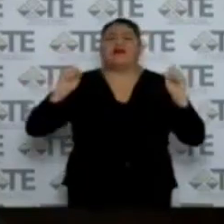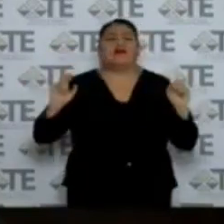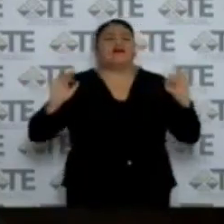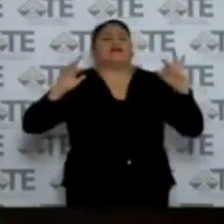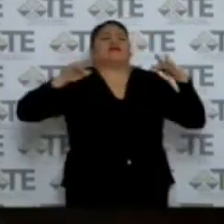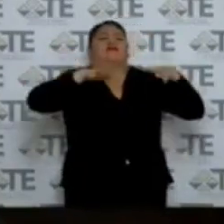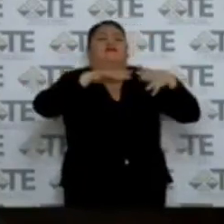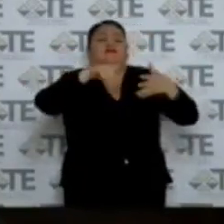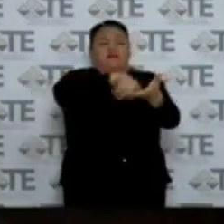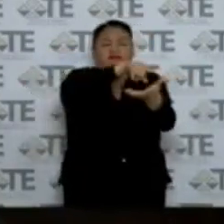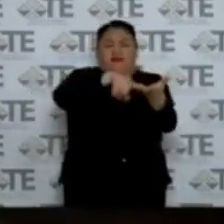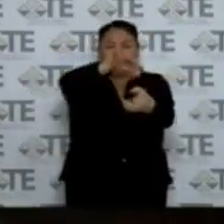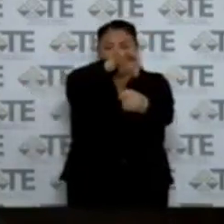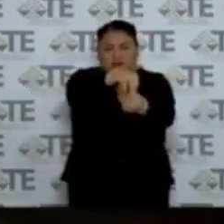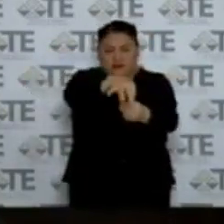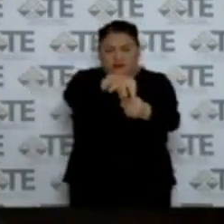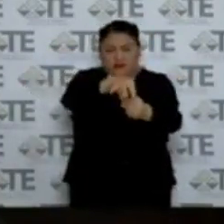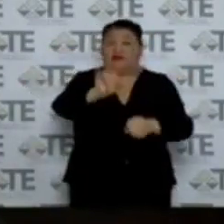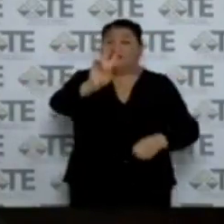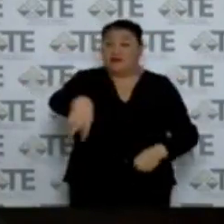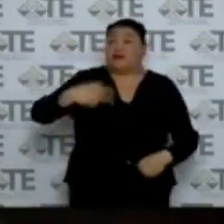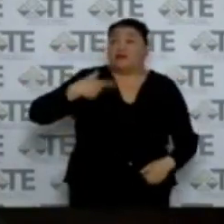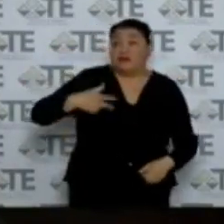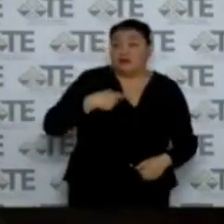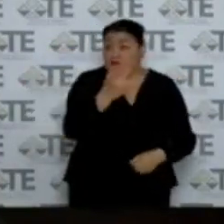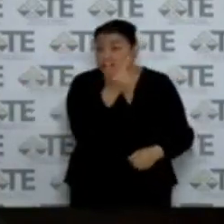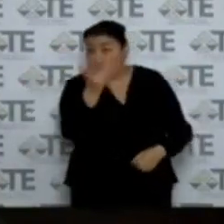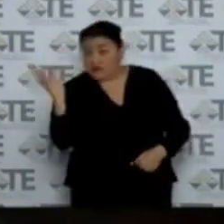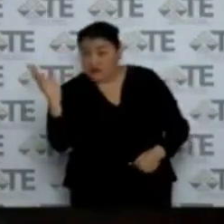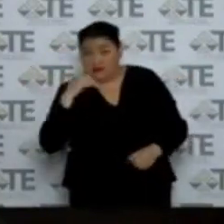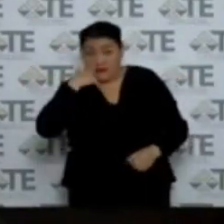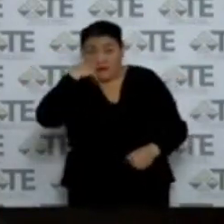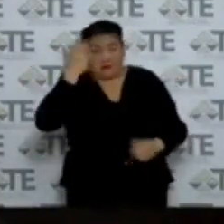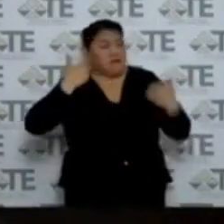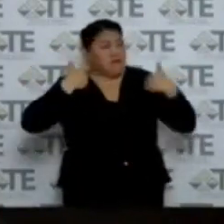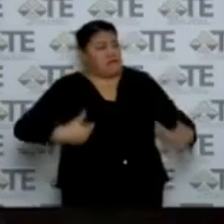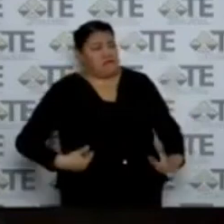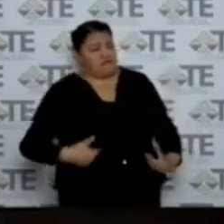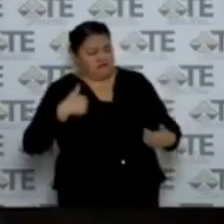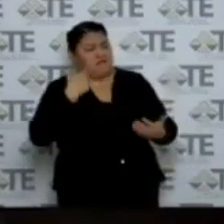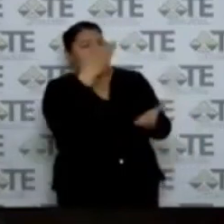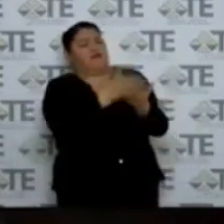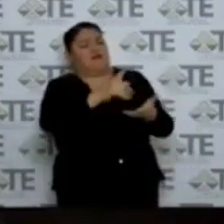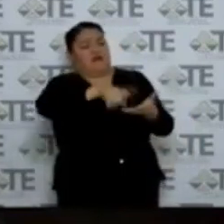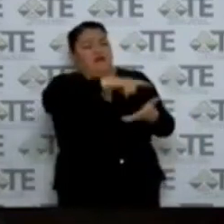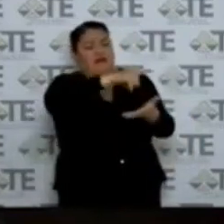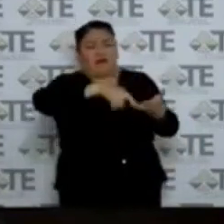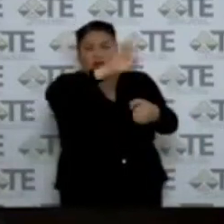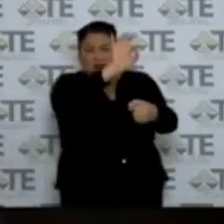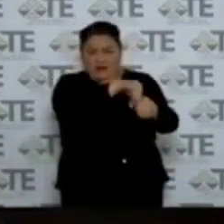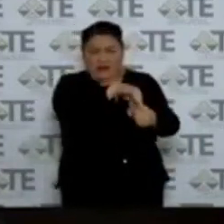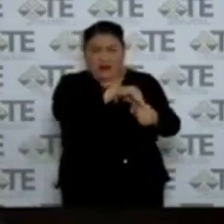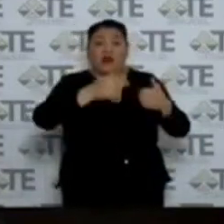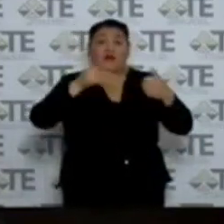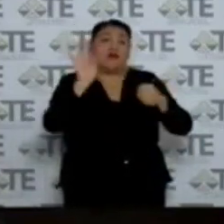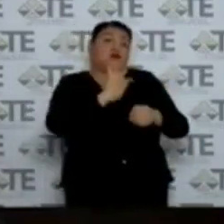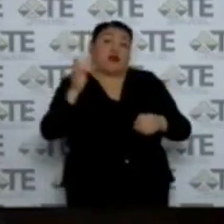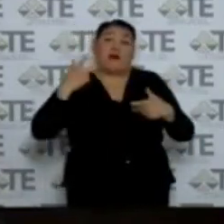los que de veras queramos también demostrar quiénes somos, como funcionarios de